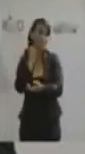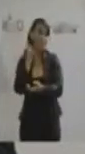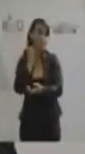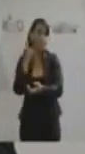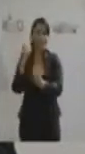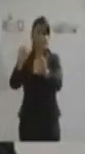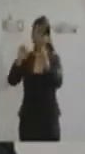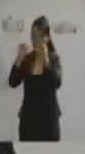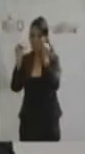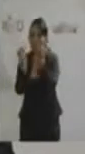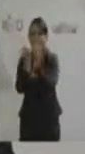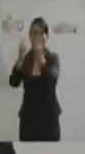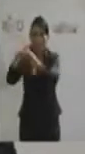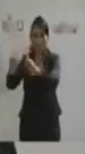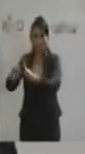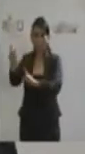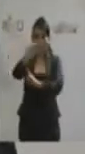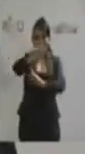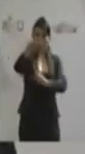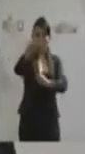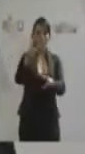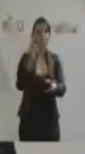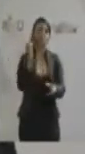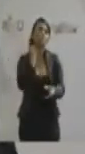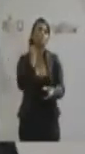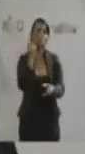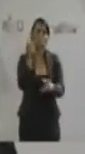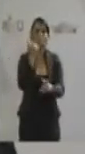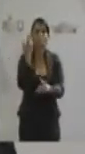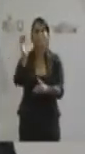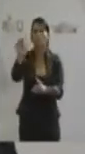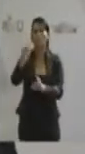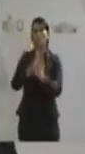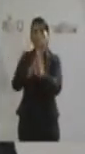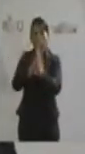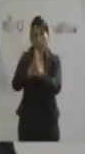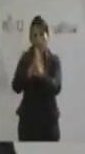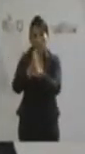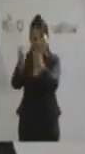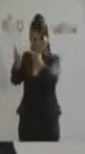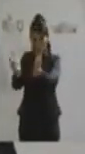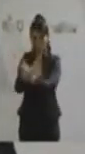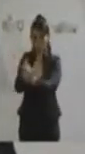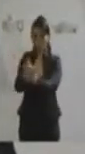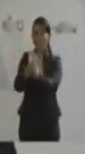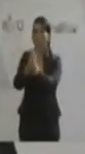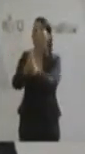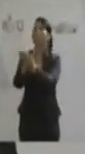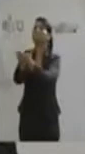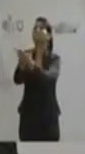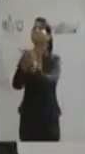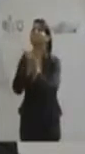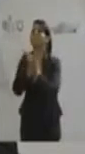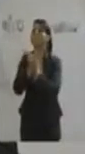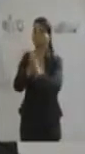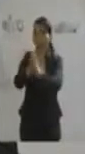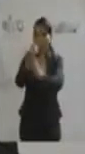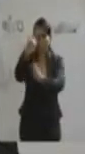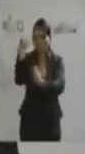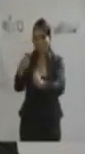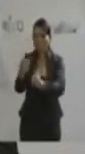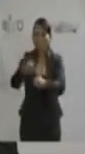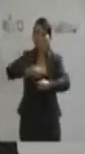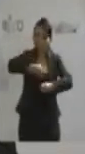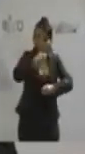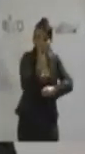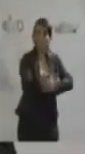Asociación Estatal de Profesionistas del Derecho. Les vamos a pedir que nos ayuden en la Procuración de Justicia, que sean ellos los que nos